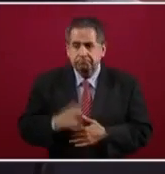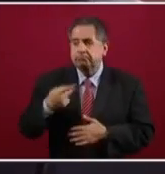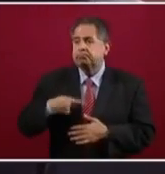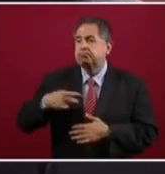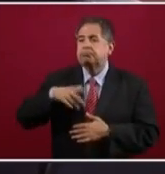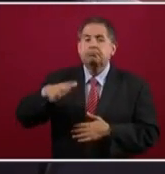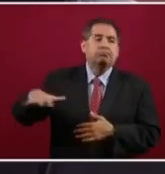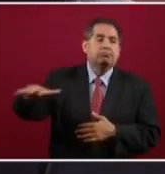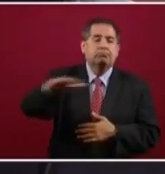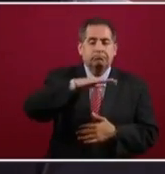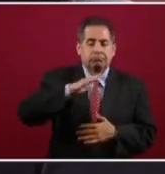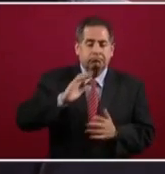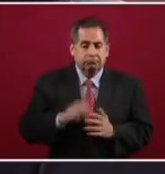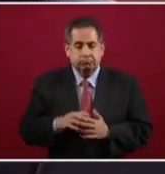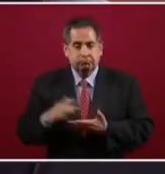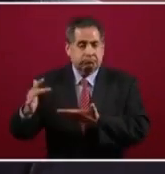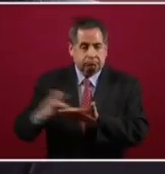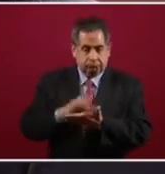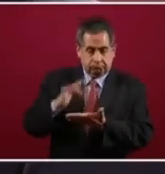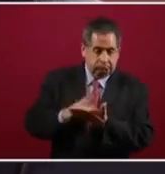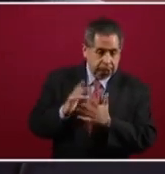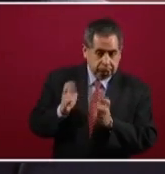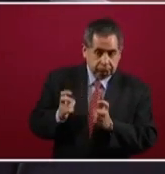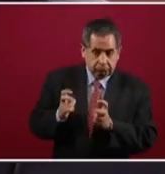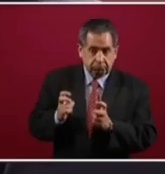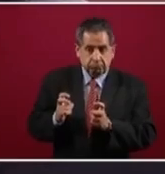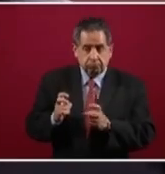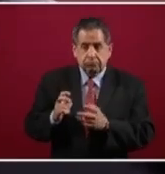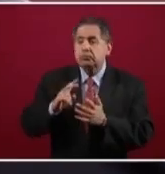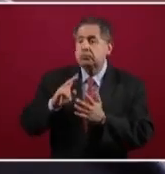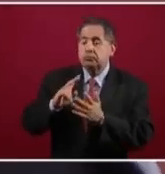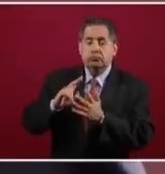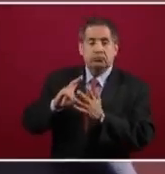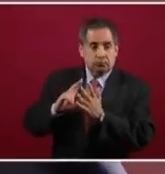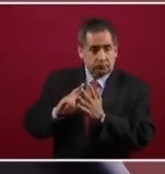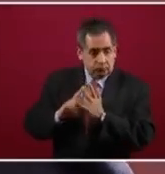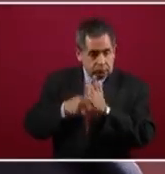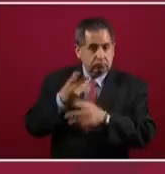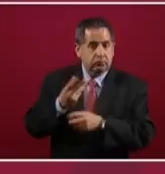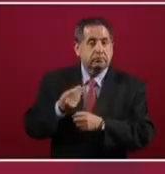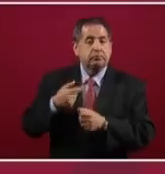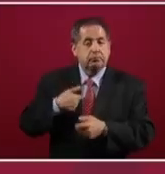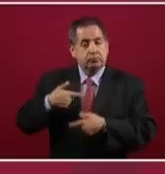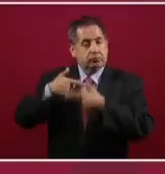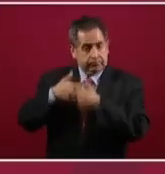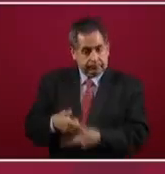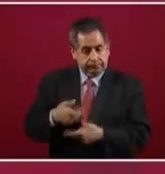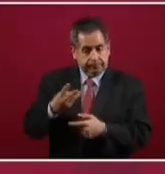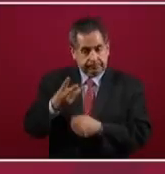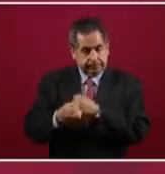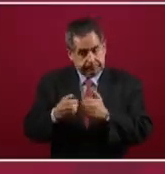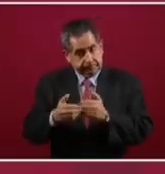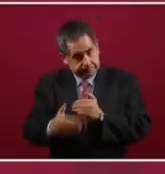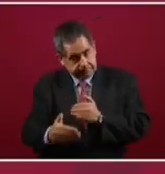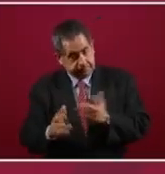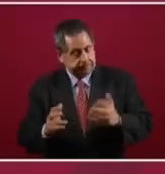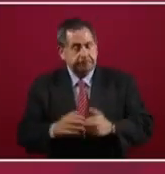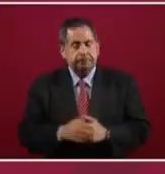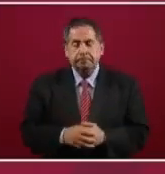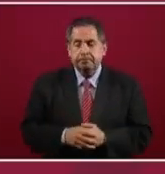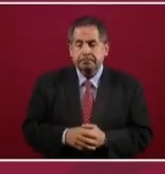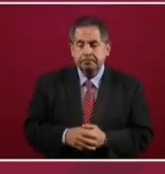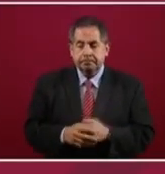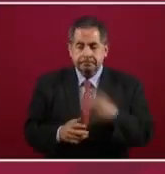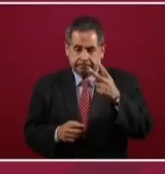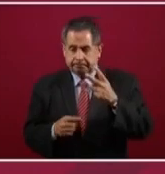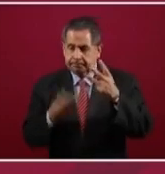gente apoya en la revocación del mandato que yo continúe, en los últimos